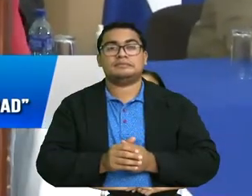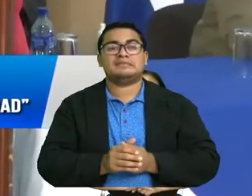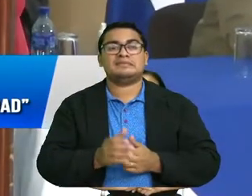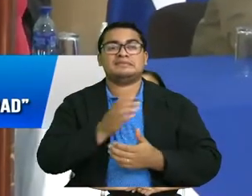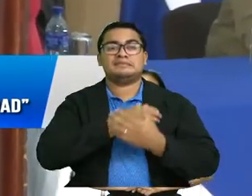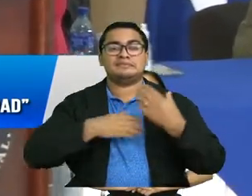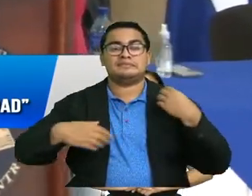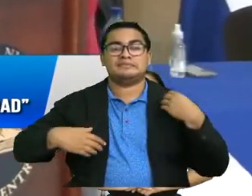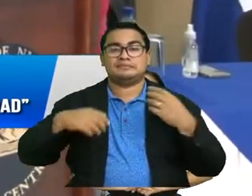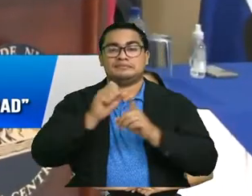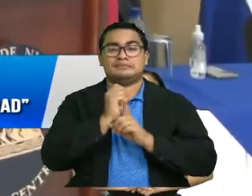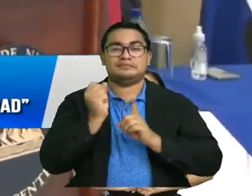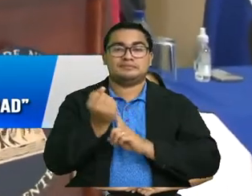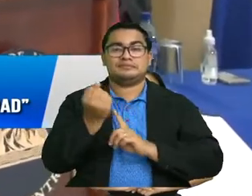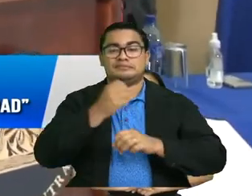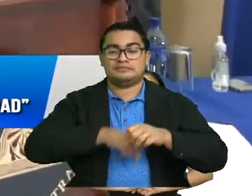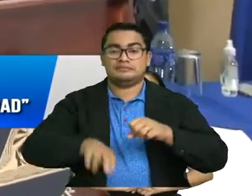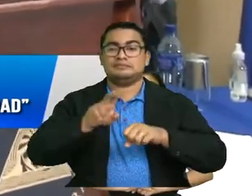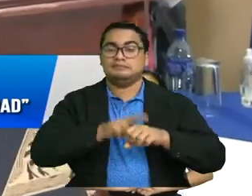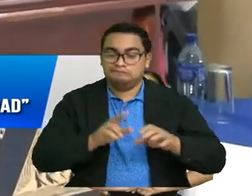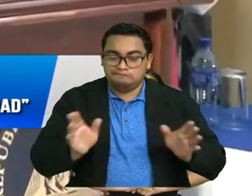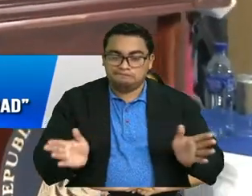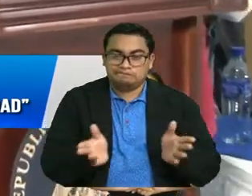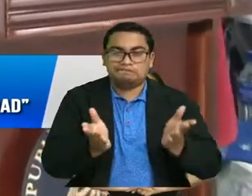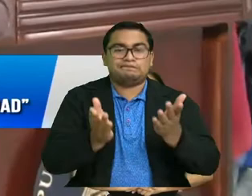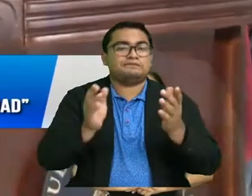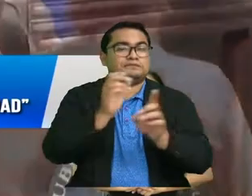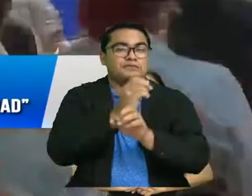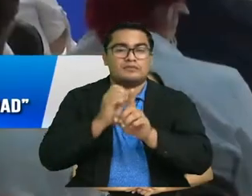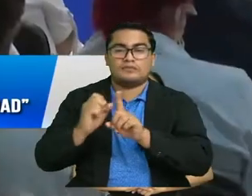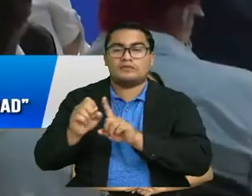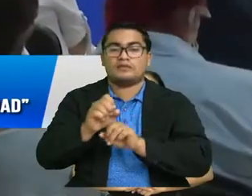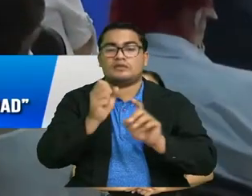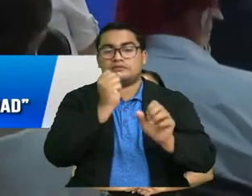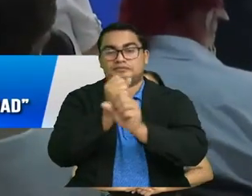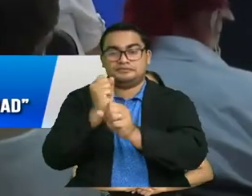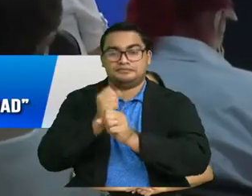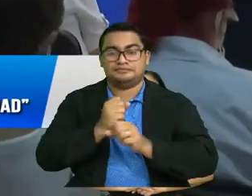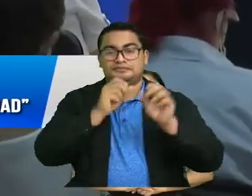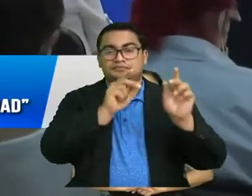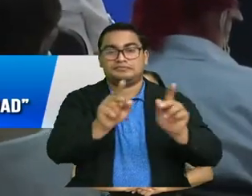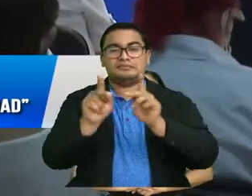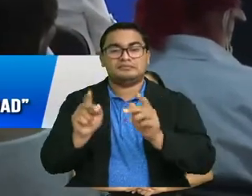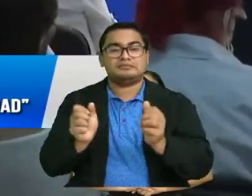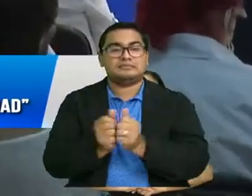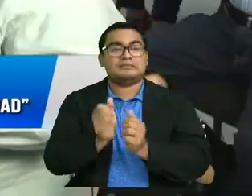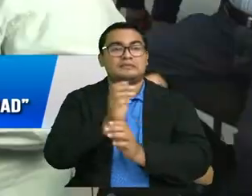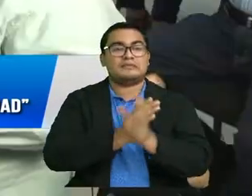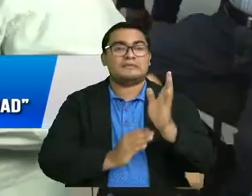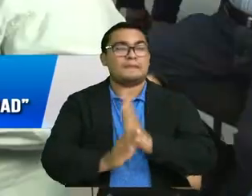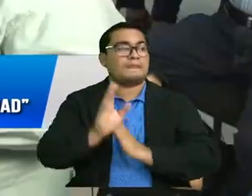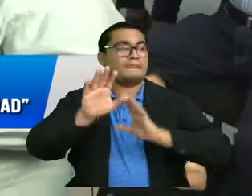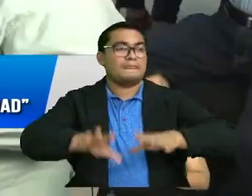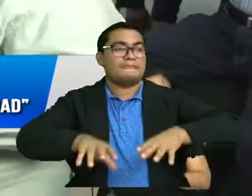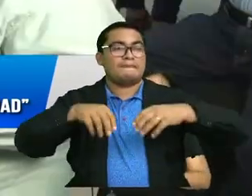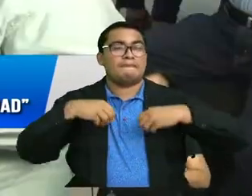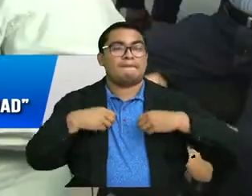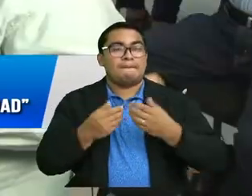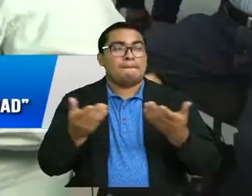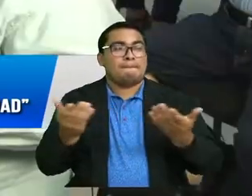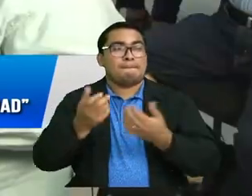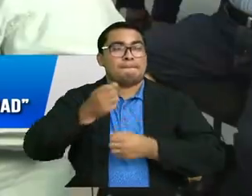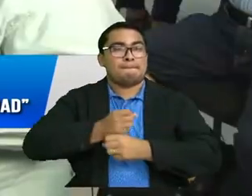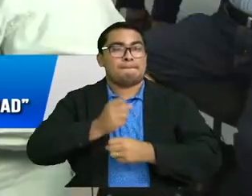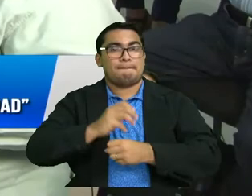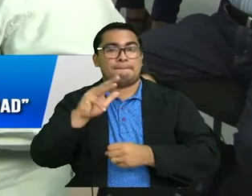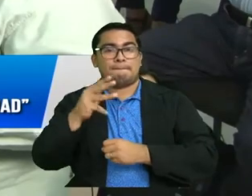de la Asamblea Nacional instó a las organizaciones que trabajan con las personas con discapacidad a asumir el trabajo en las 91